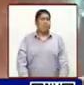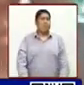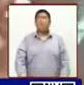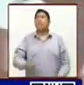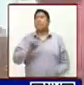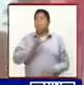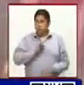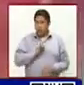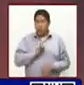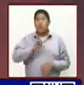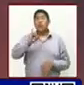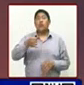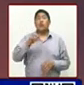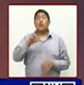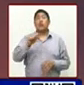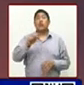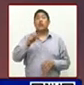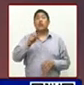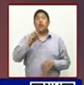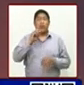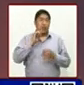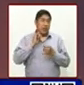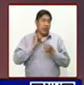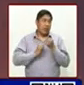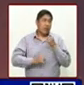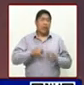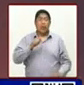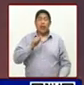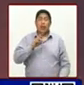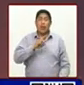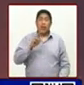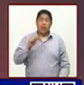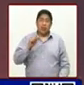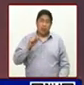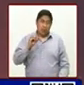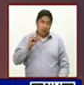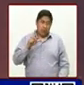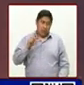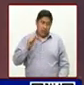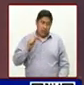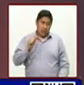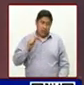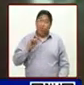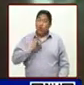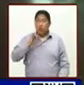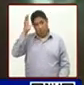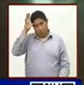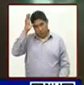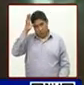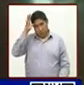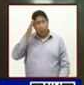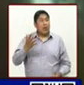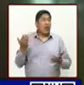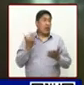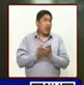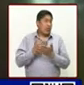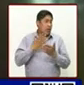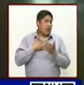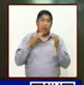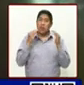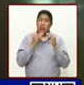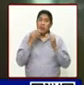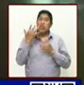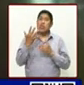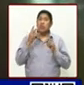Yo soy Juan Carlos Azazola, padre de mi hijo Michael Azazola. Llegaron a mi casa